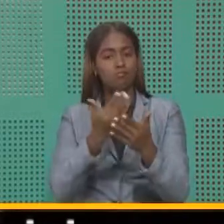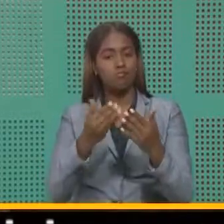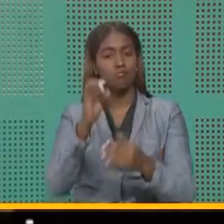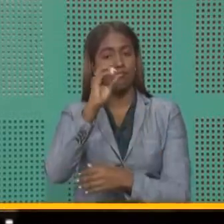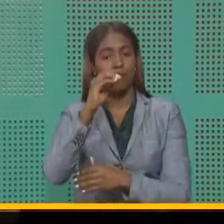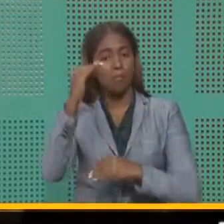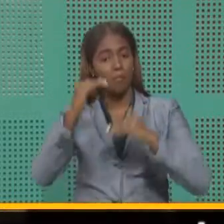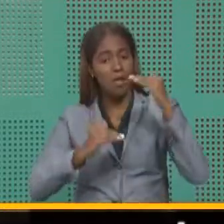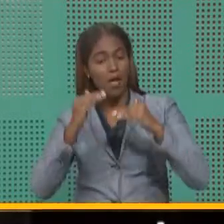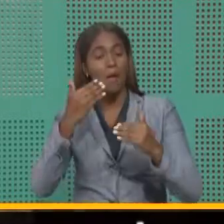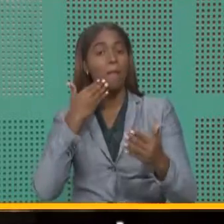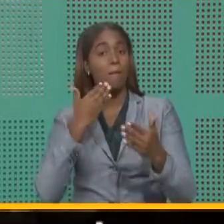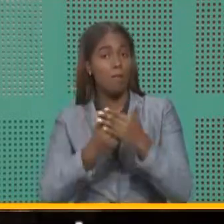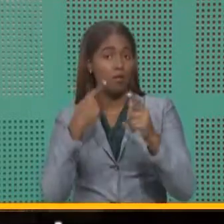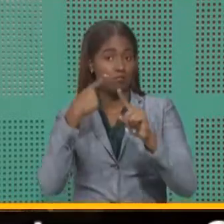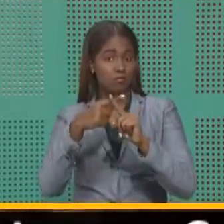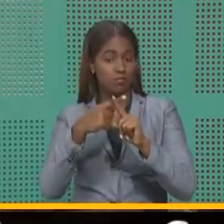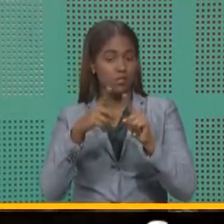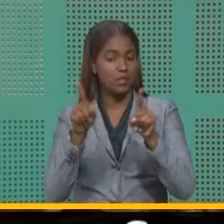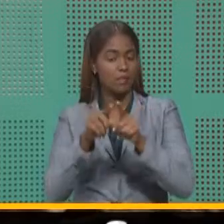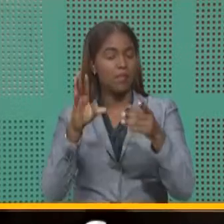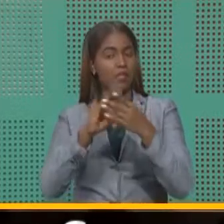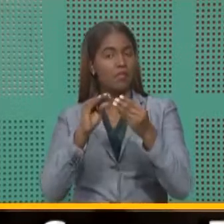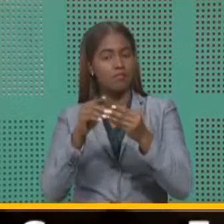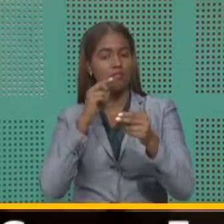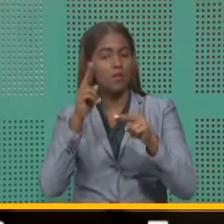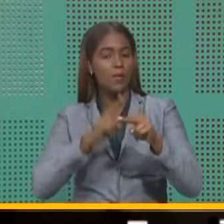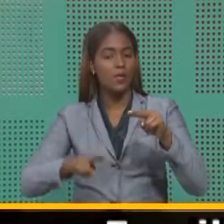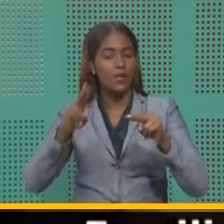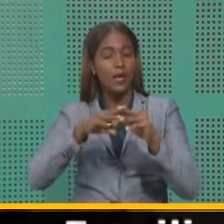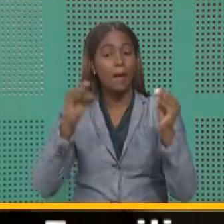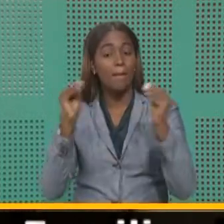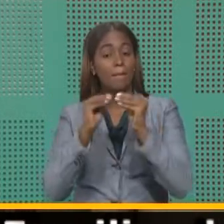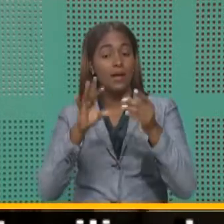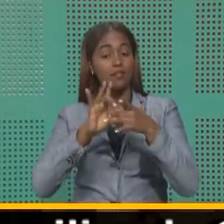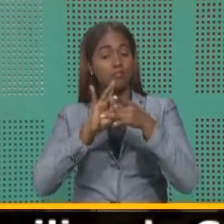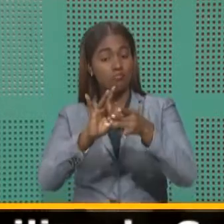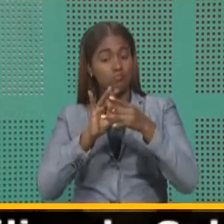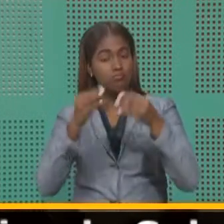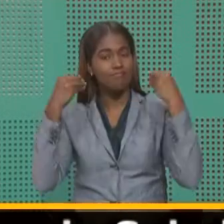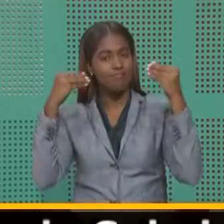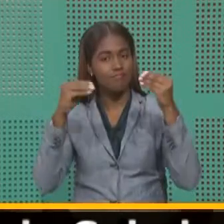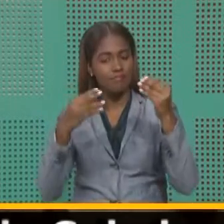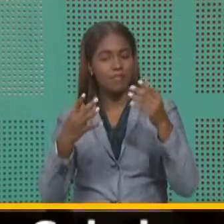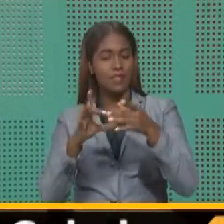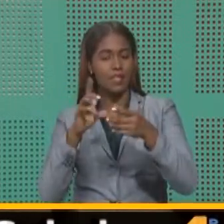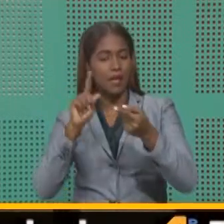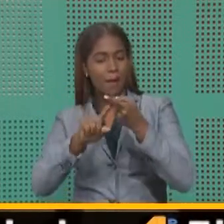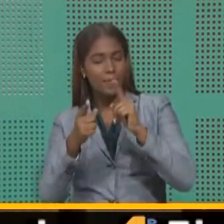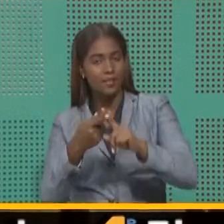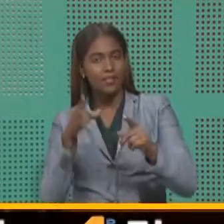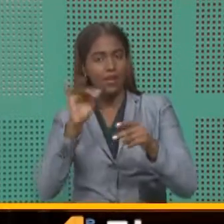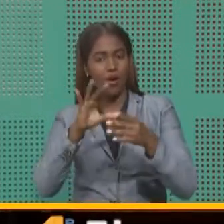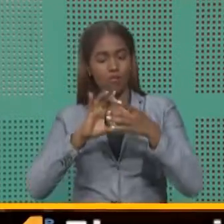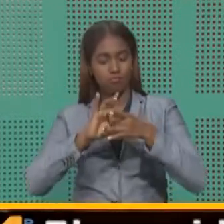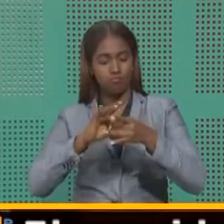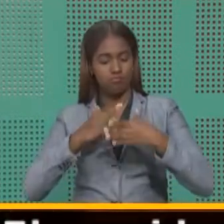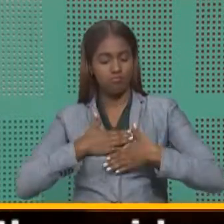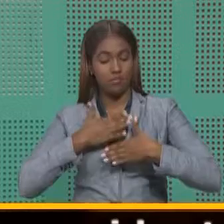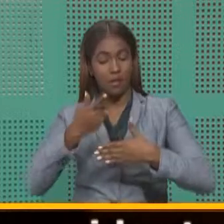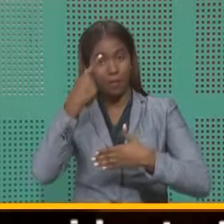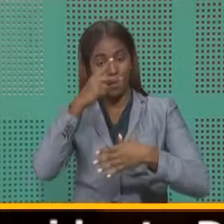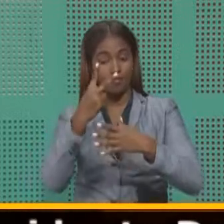positivo abogó por incrementar aún más las relaciones comerciales de amistad y solidaridad para ambas